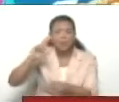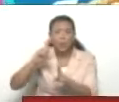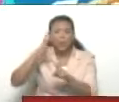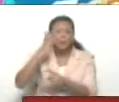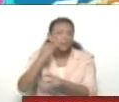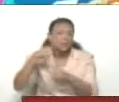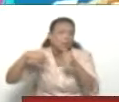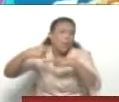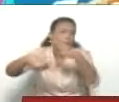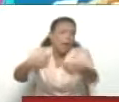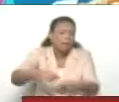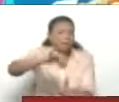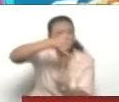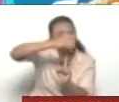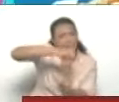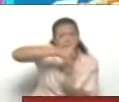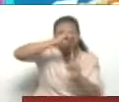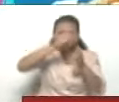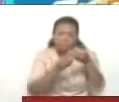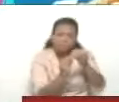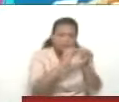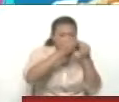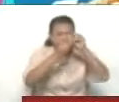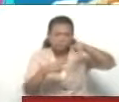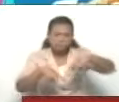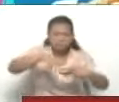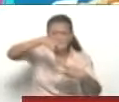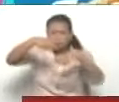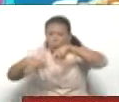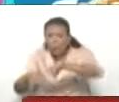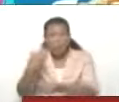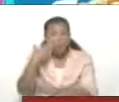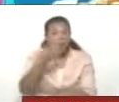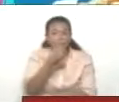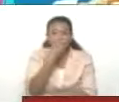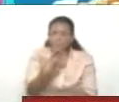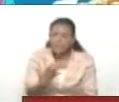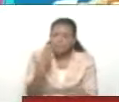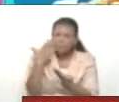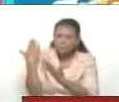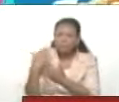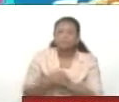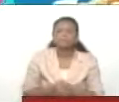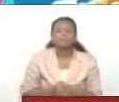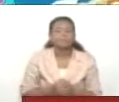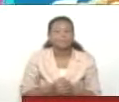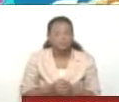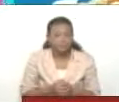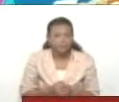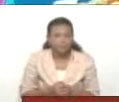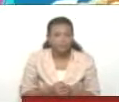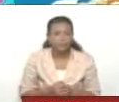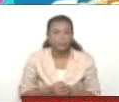muñequeros, muñequeras, titiriteros. ¿Ah? Igualmente,